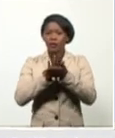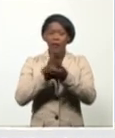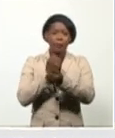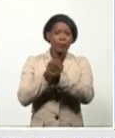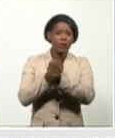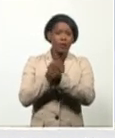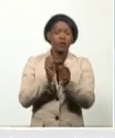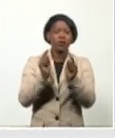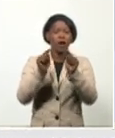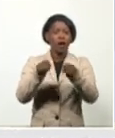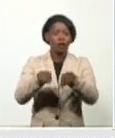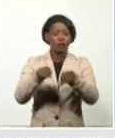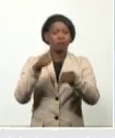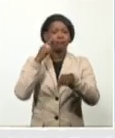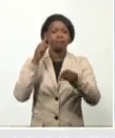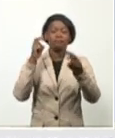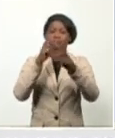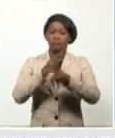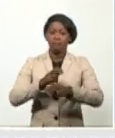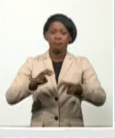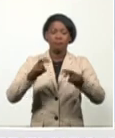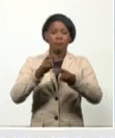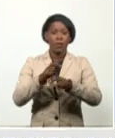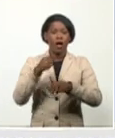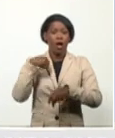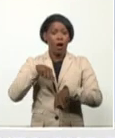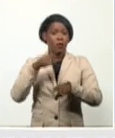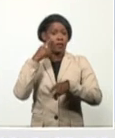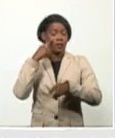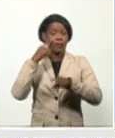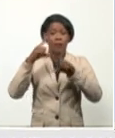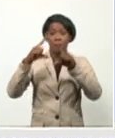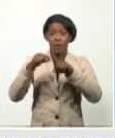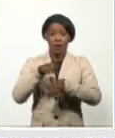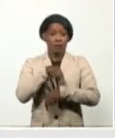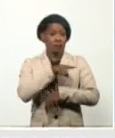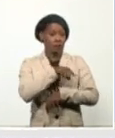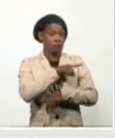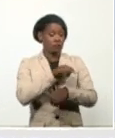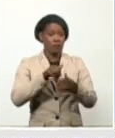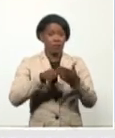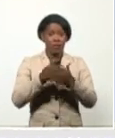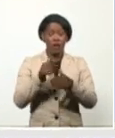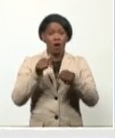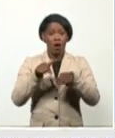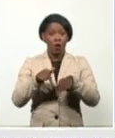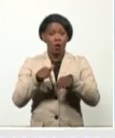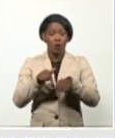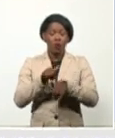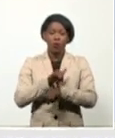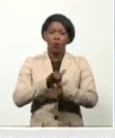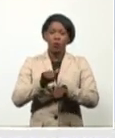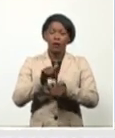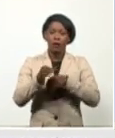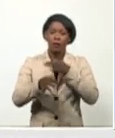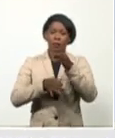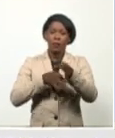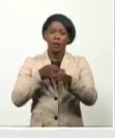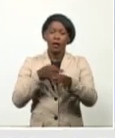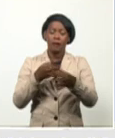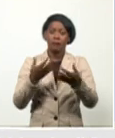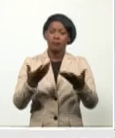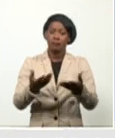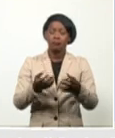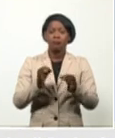Entonces, han disminuido en los últimos días, hoy lamentablemente no podemos decirlo así,